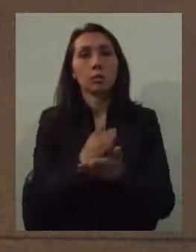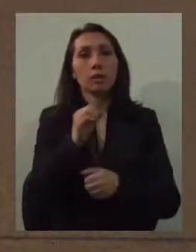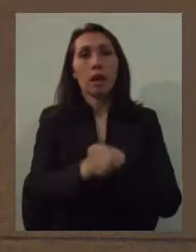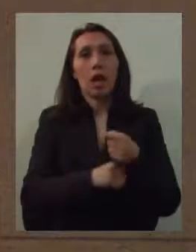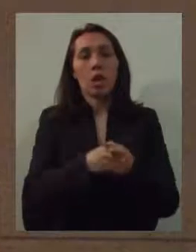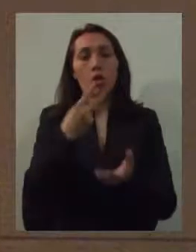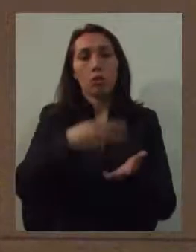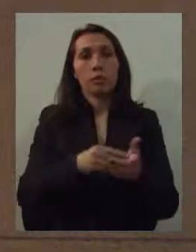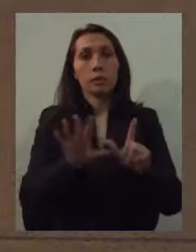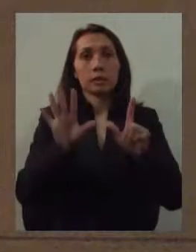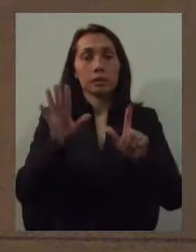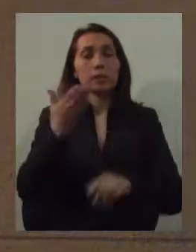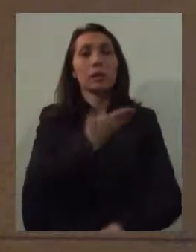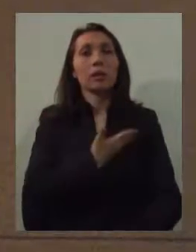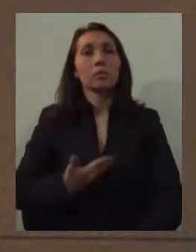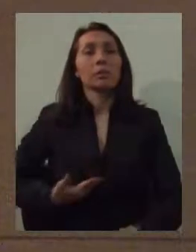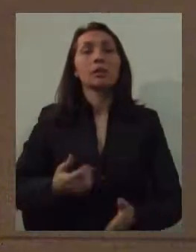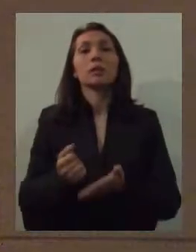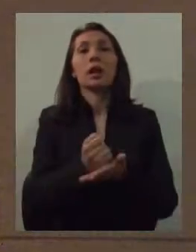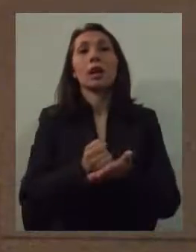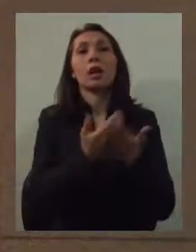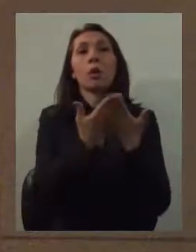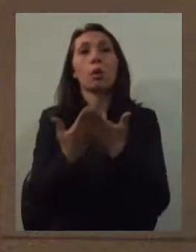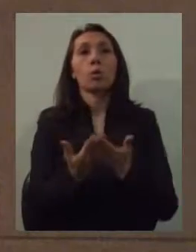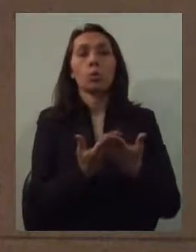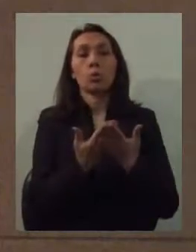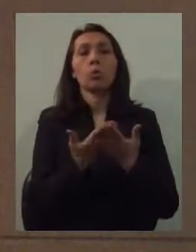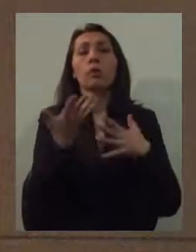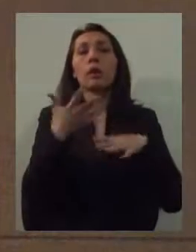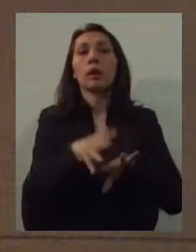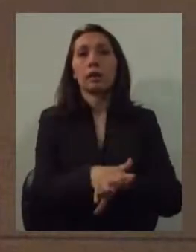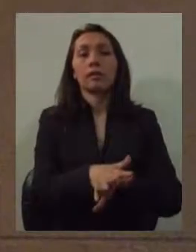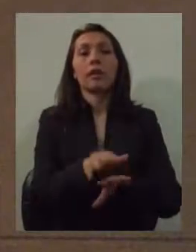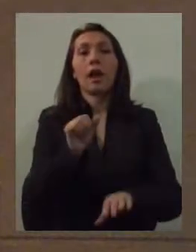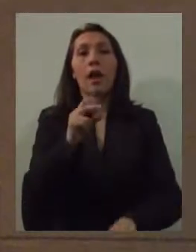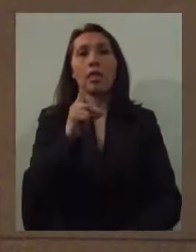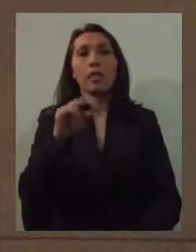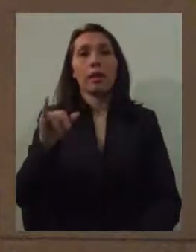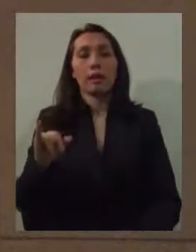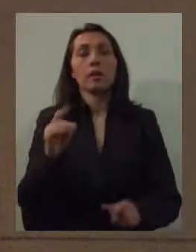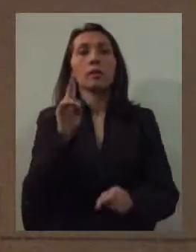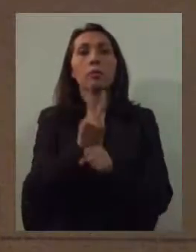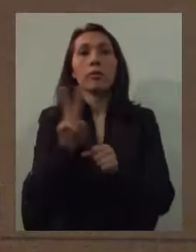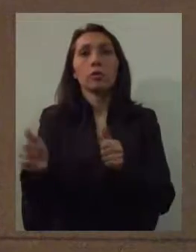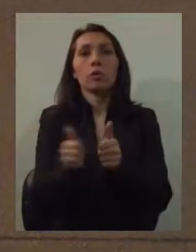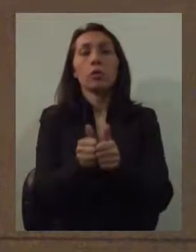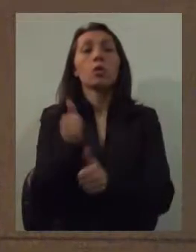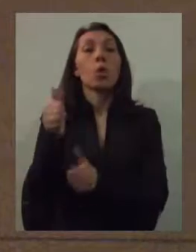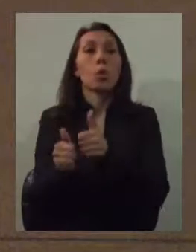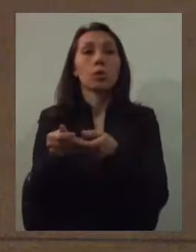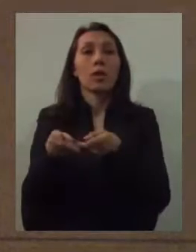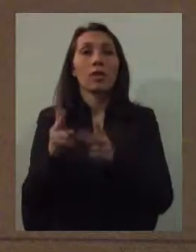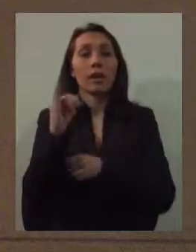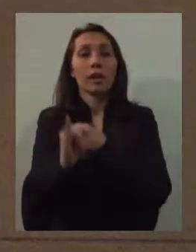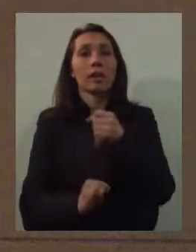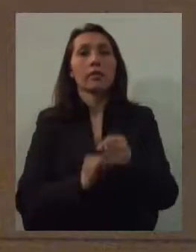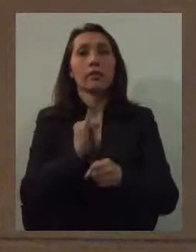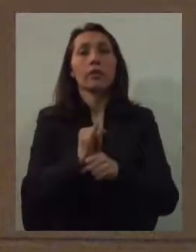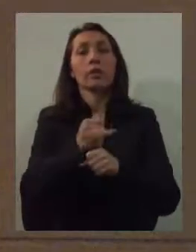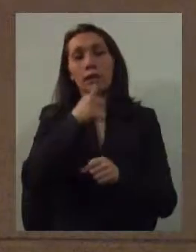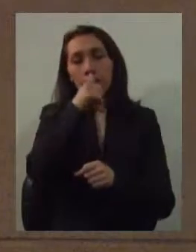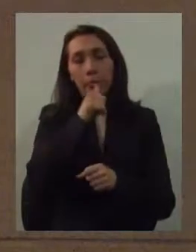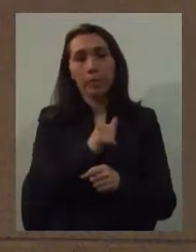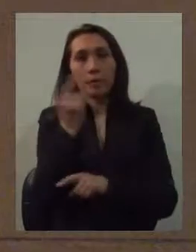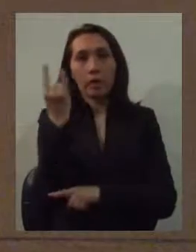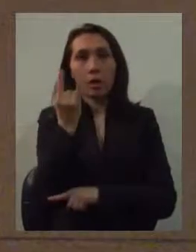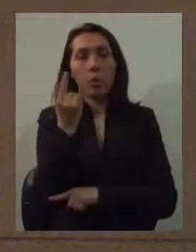2007. Es presidente de la Asociación de Estudios de Integración ADEI, profesor adjunto por concurso de Derecho Internacional Privado en